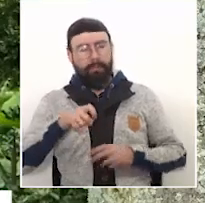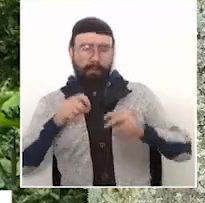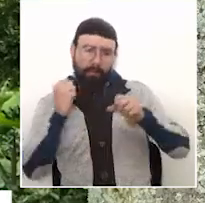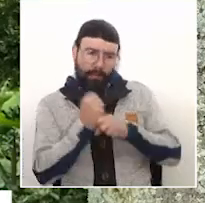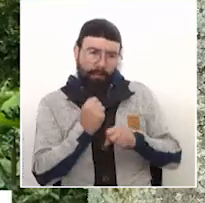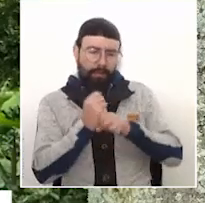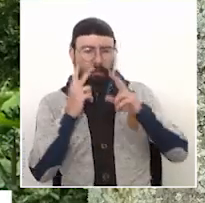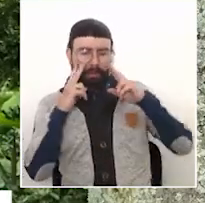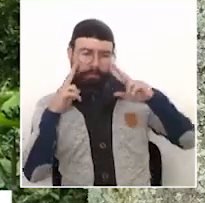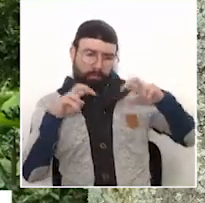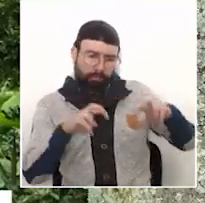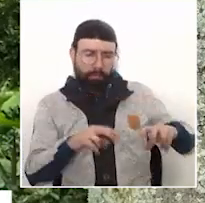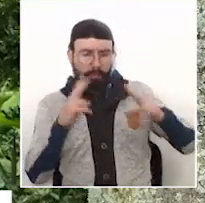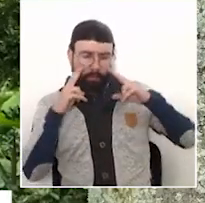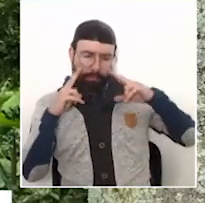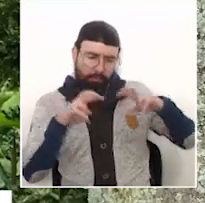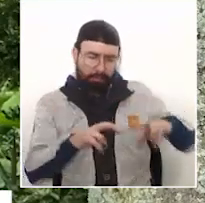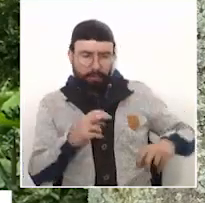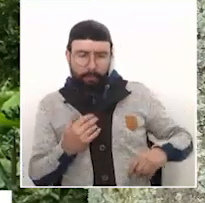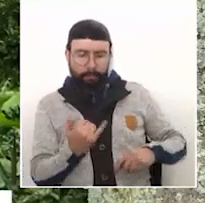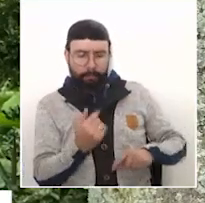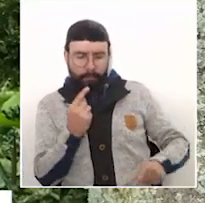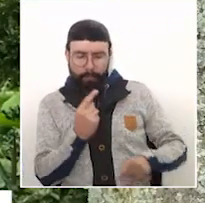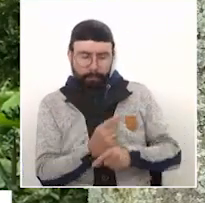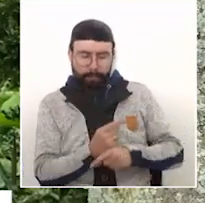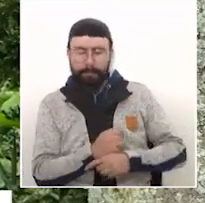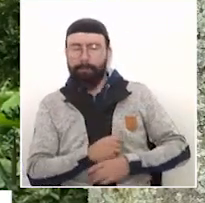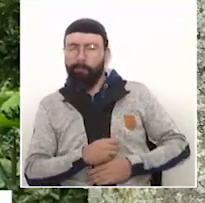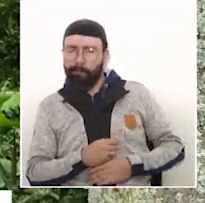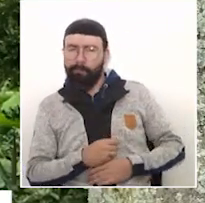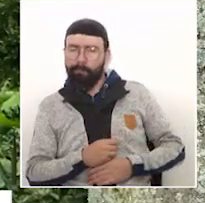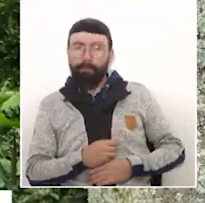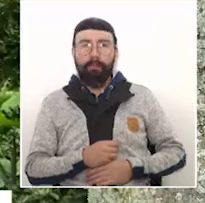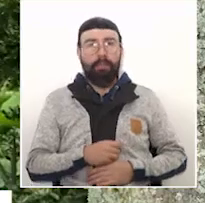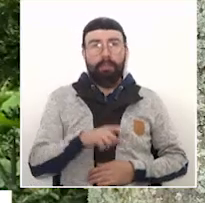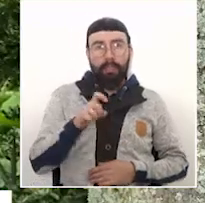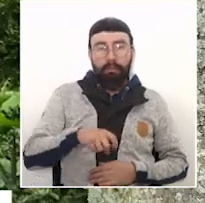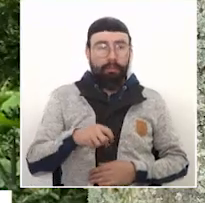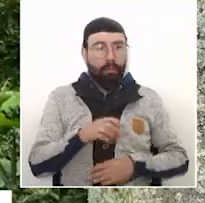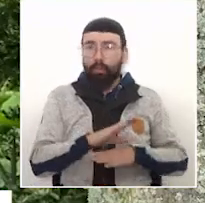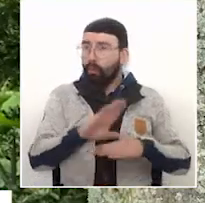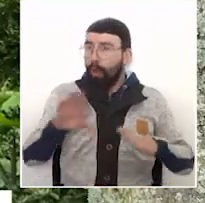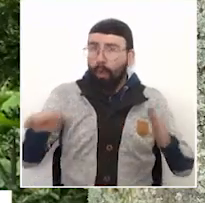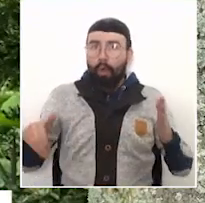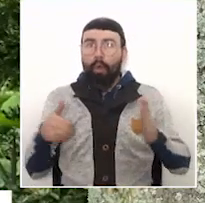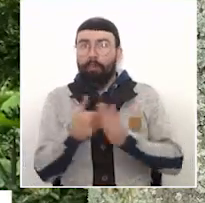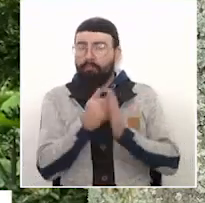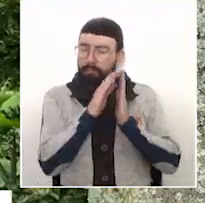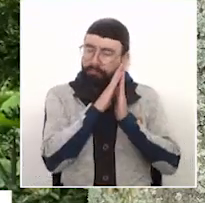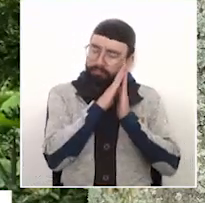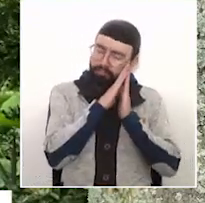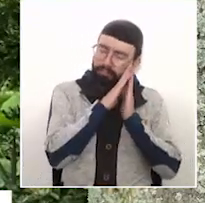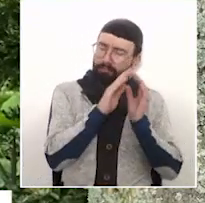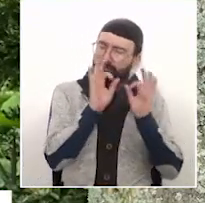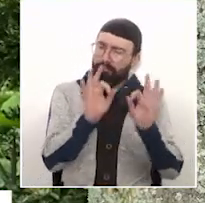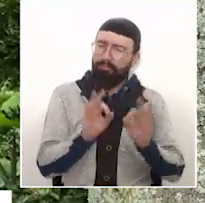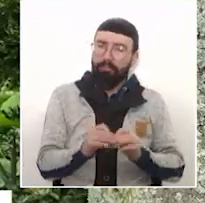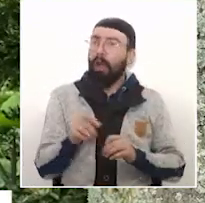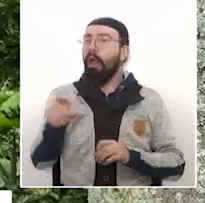parte que, si bien es cierto, hay que acostarse todo el mundo, no es aquel o escoger la